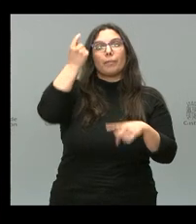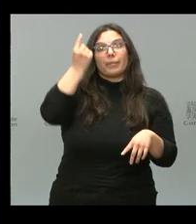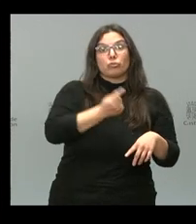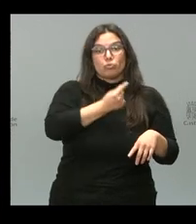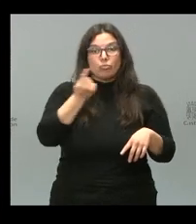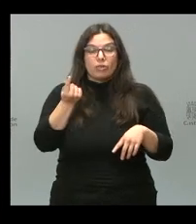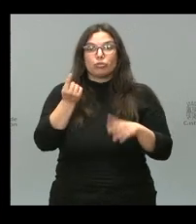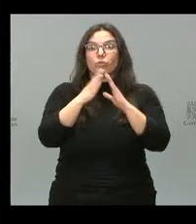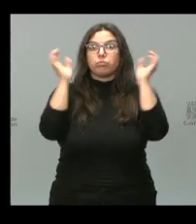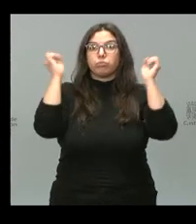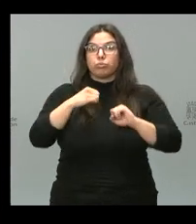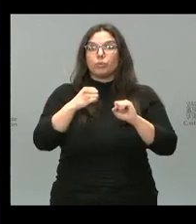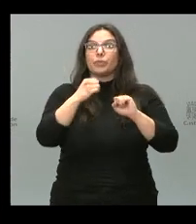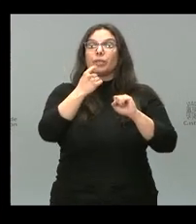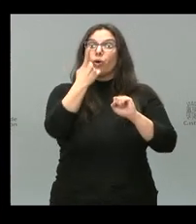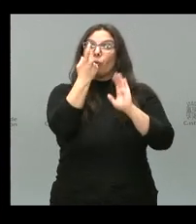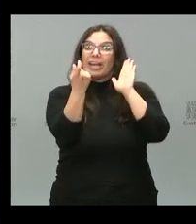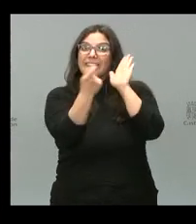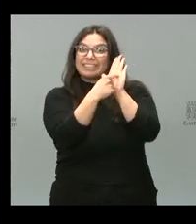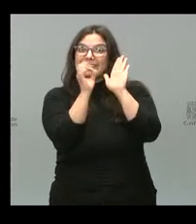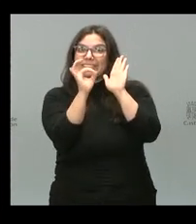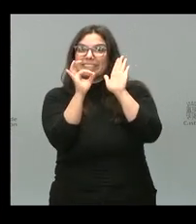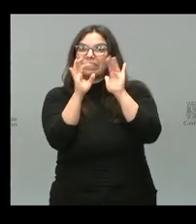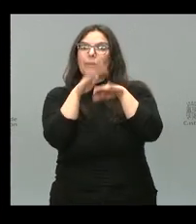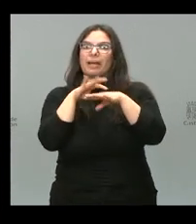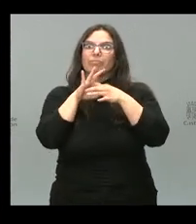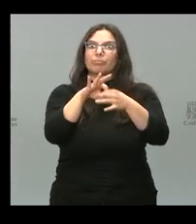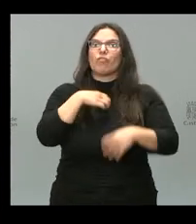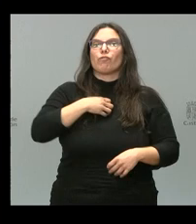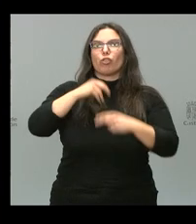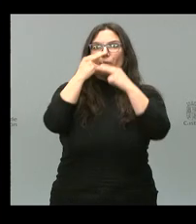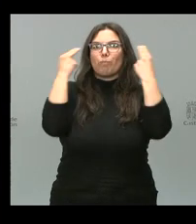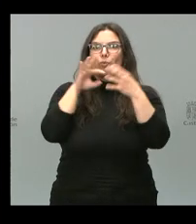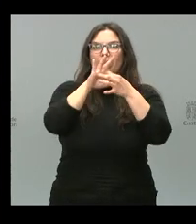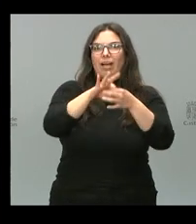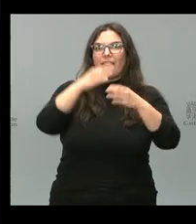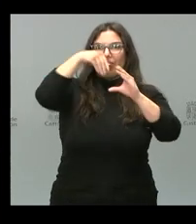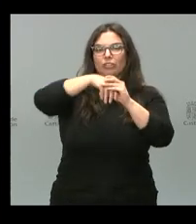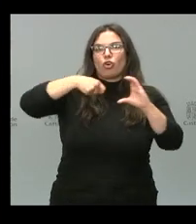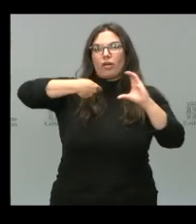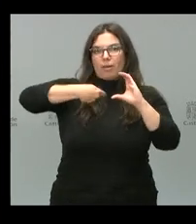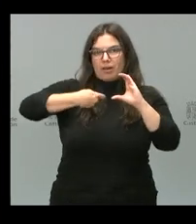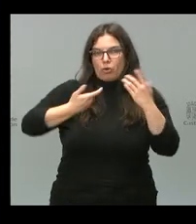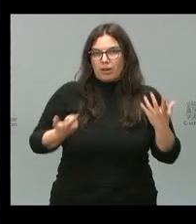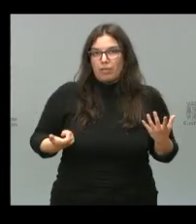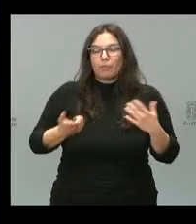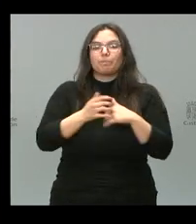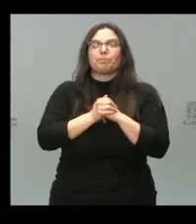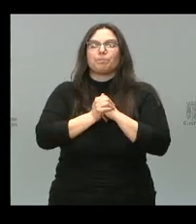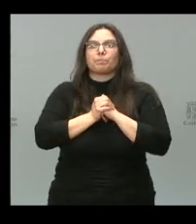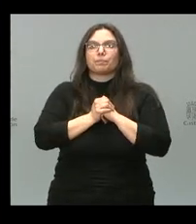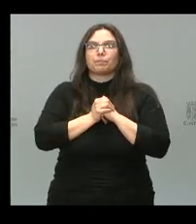pues Una cantidad para precisamente esa moción pública que tienen las cámaras de comercio como sabes